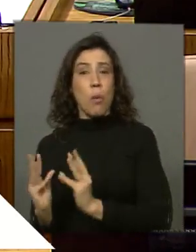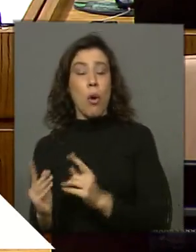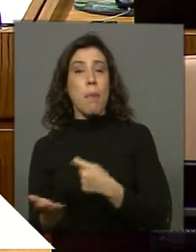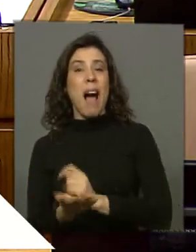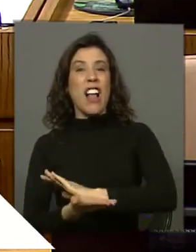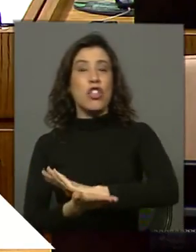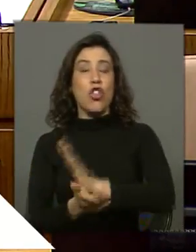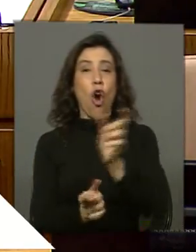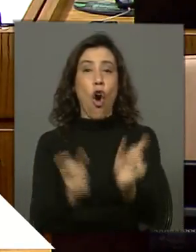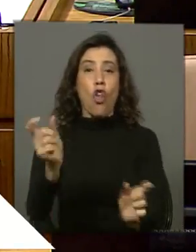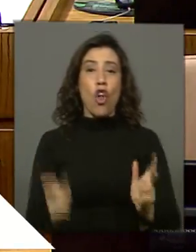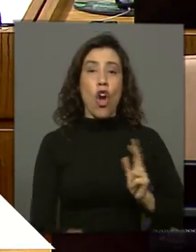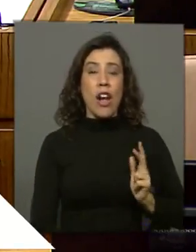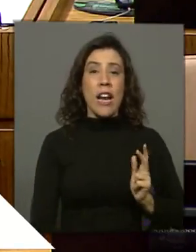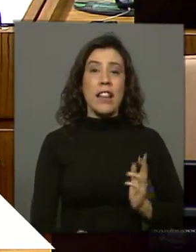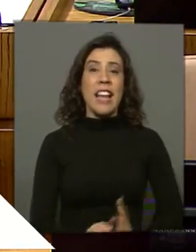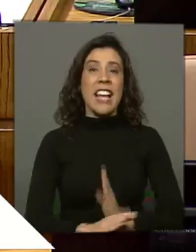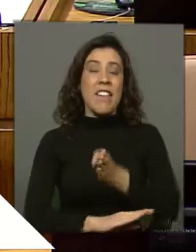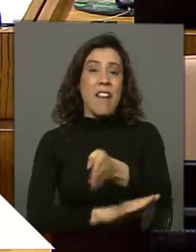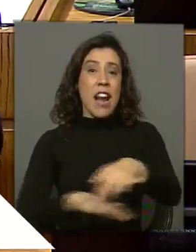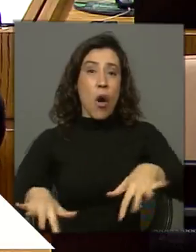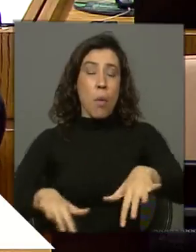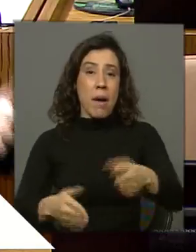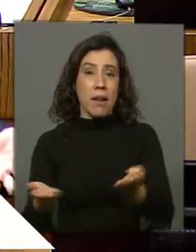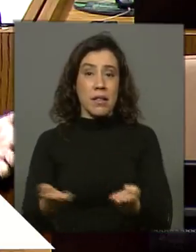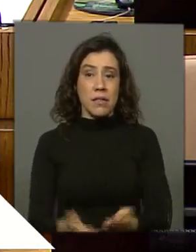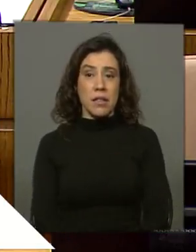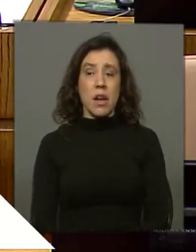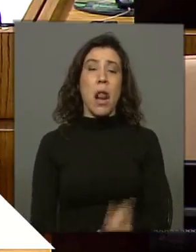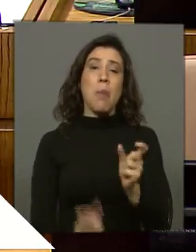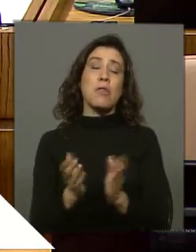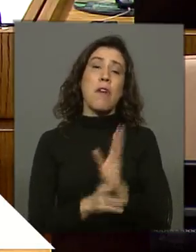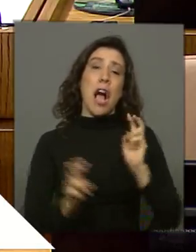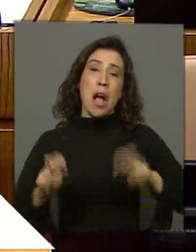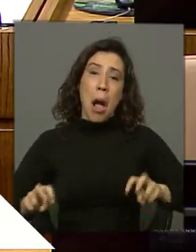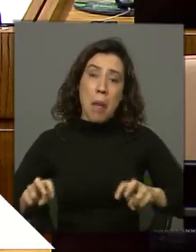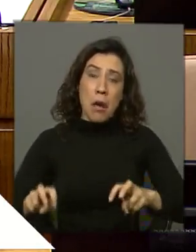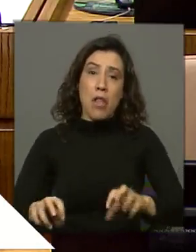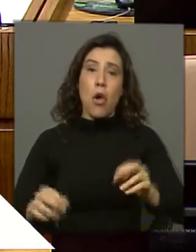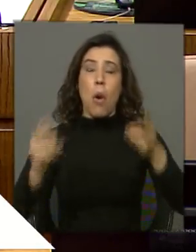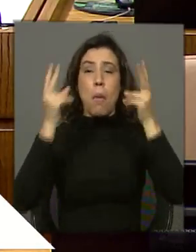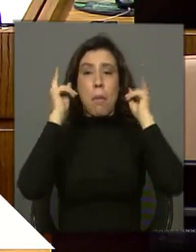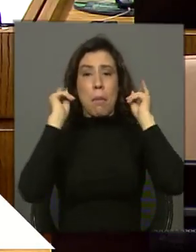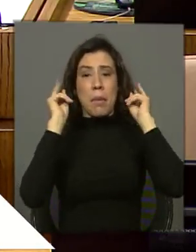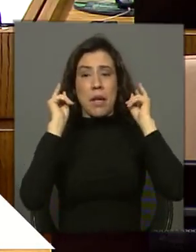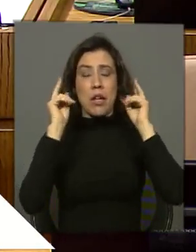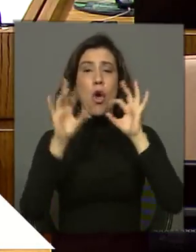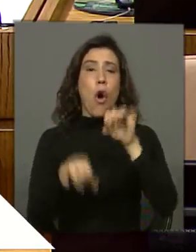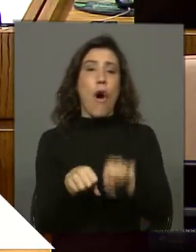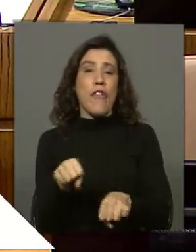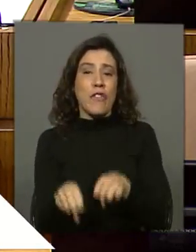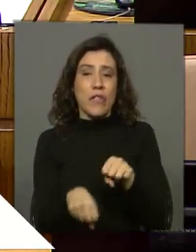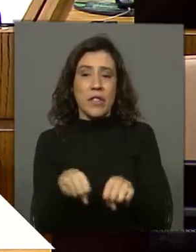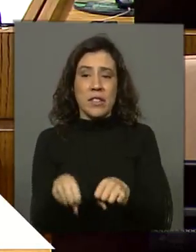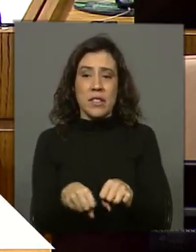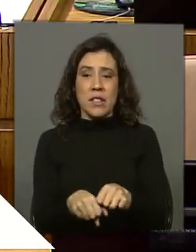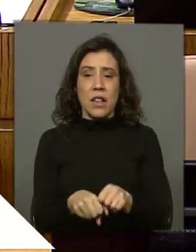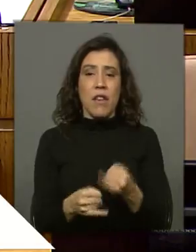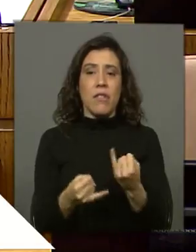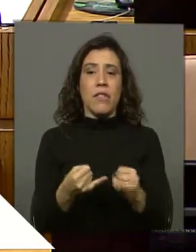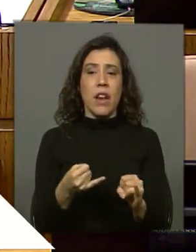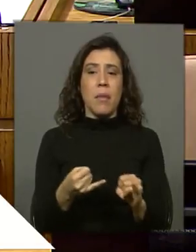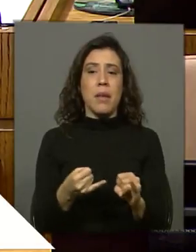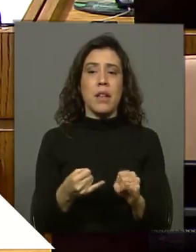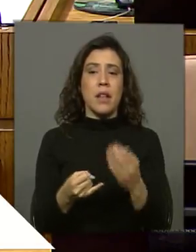pagan todos los consumidores que accedían a dicho bien y entonces aquellos que iban a pie aquellos que iban en micro aquellos que iban en bicicleta terminaban entonces